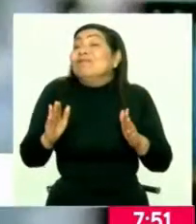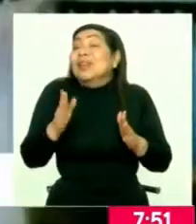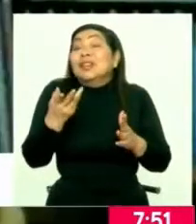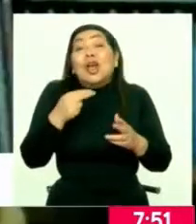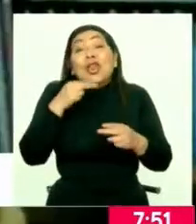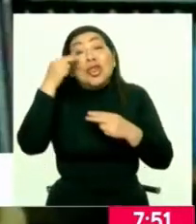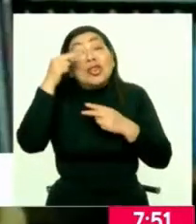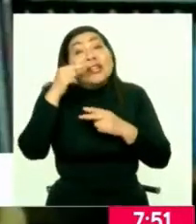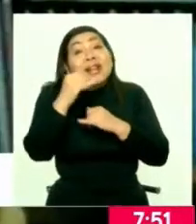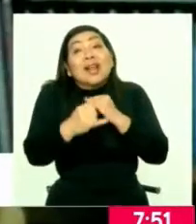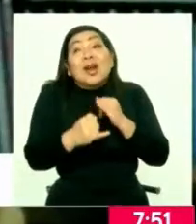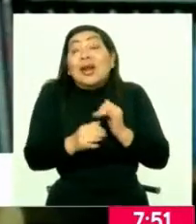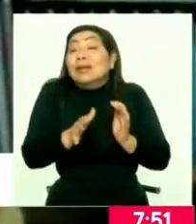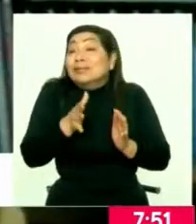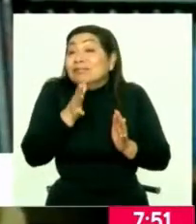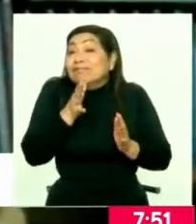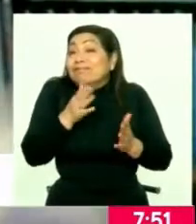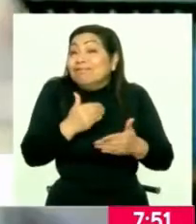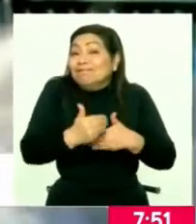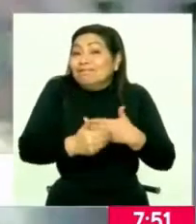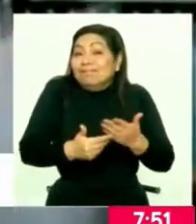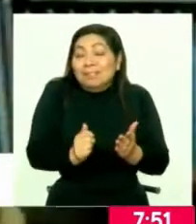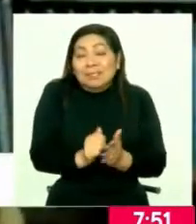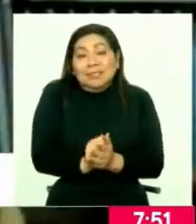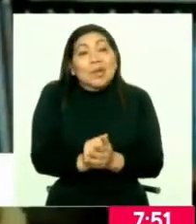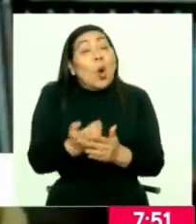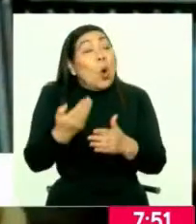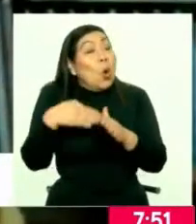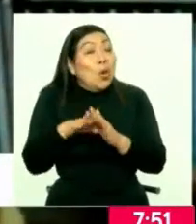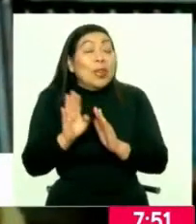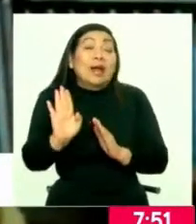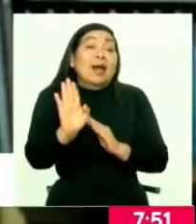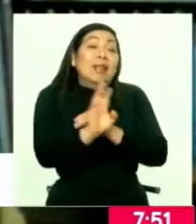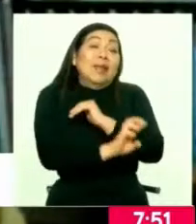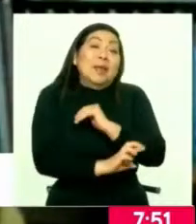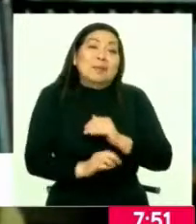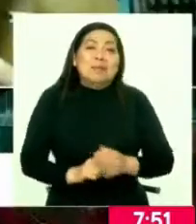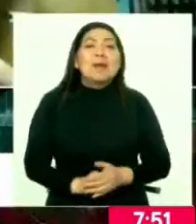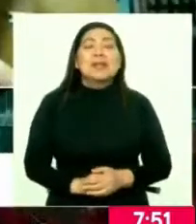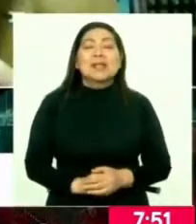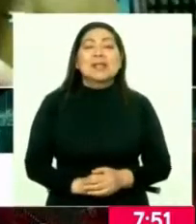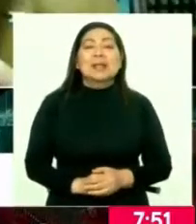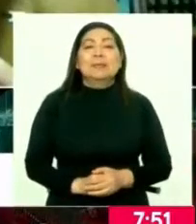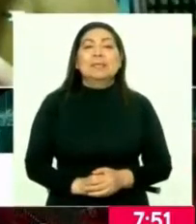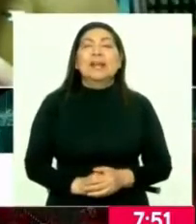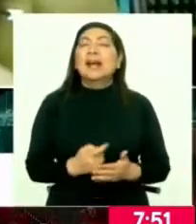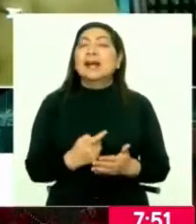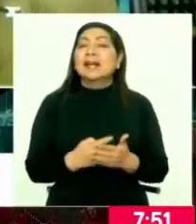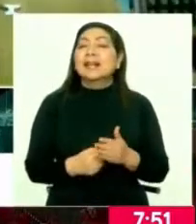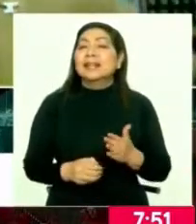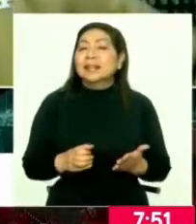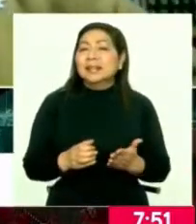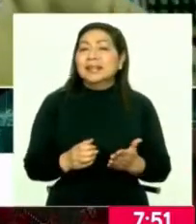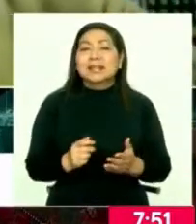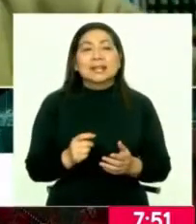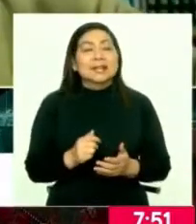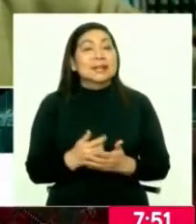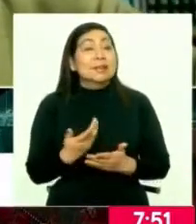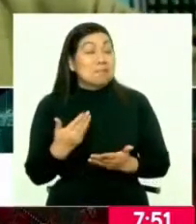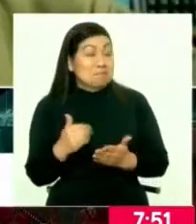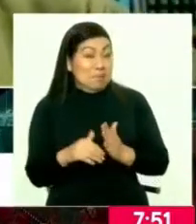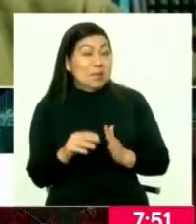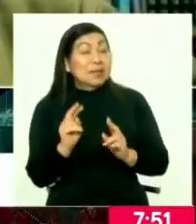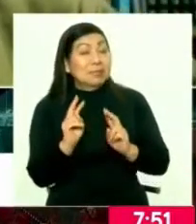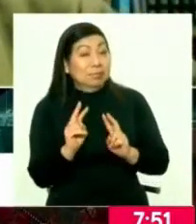internacional y en la escena o al interior de cada país. De acuerdo, Ramiro. Y finalmente, las acciones, los gestos